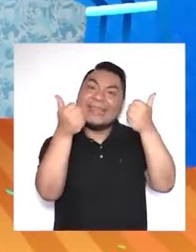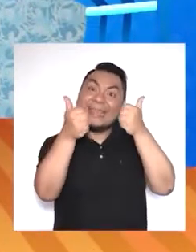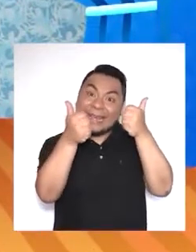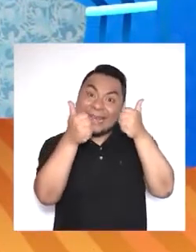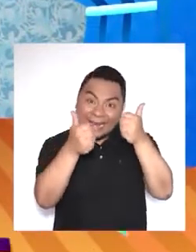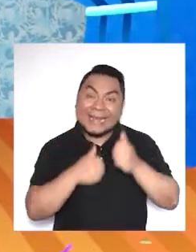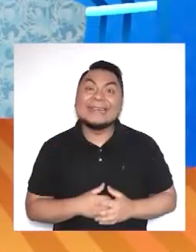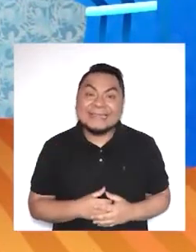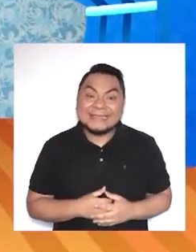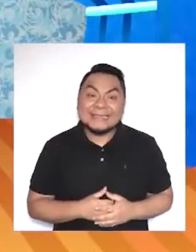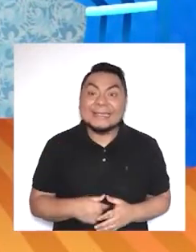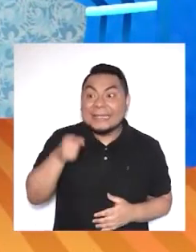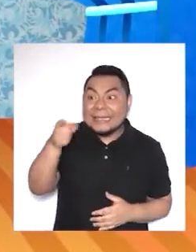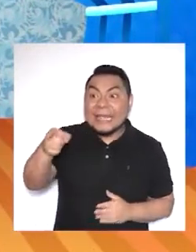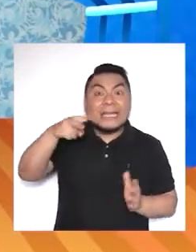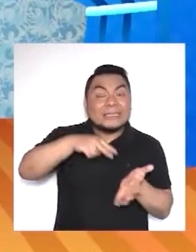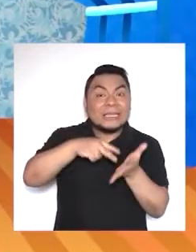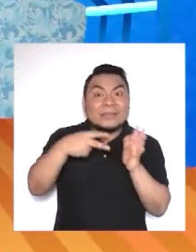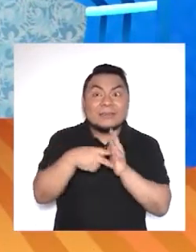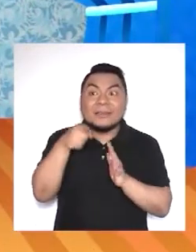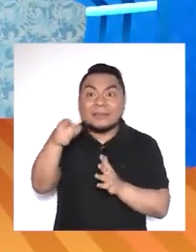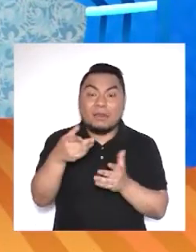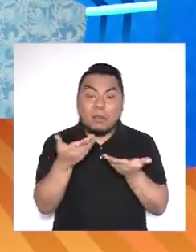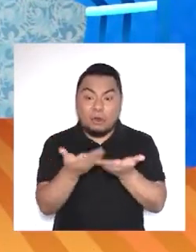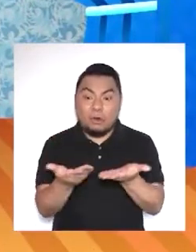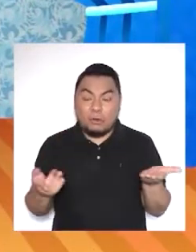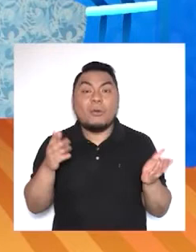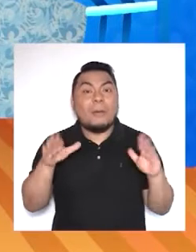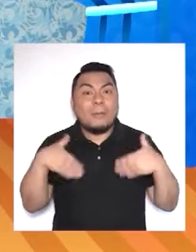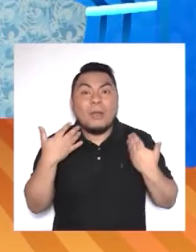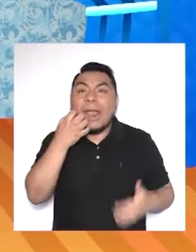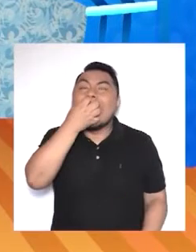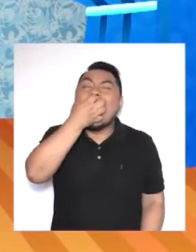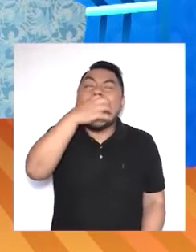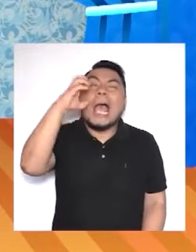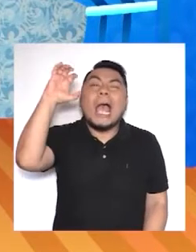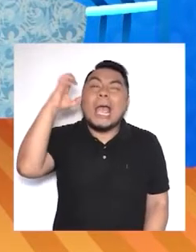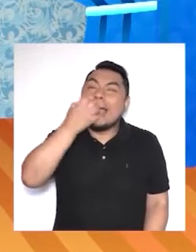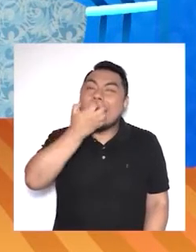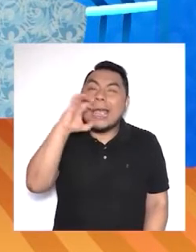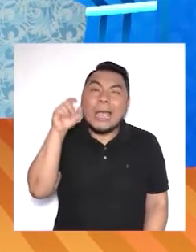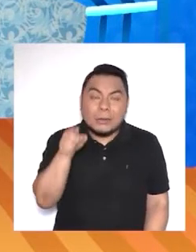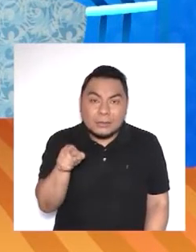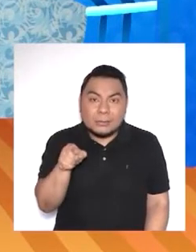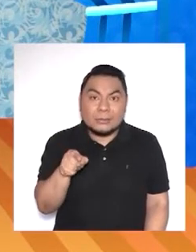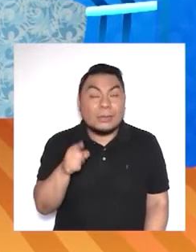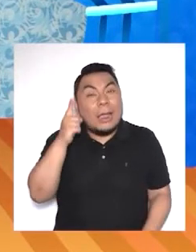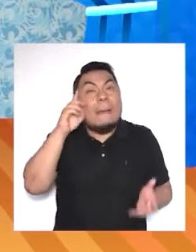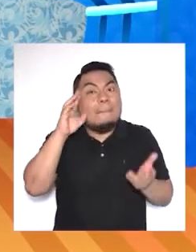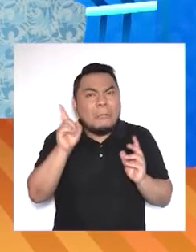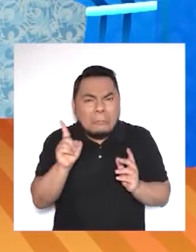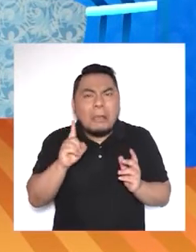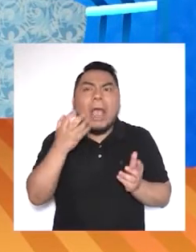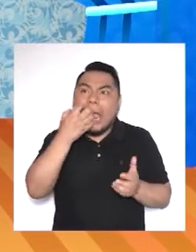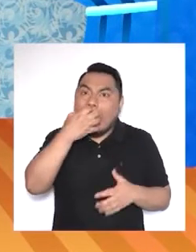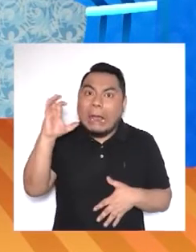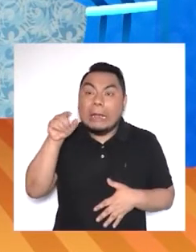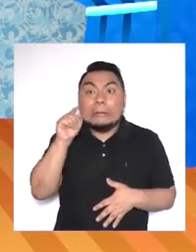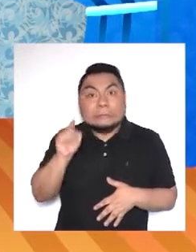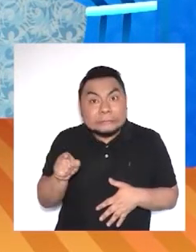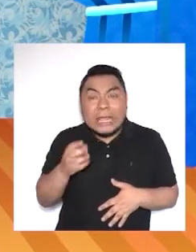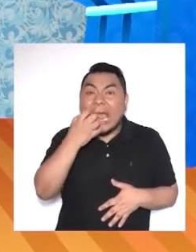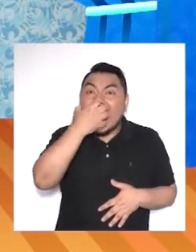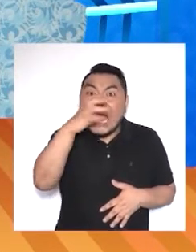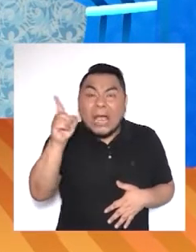¡Correctísimo! Esta señal significa que los objetos pueden estar muy calientes, aunque no lo parezca. Y por